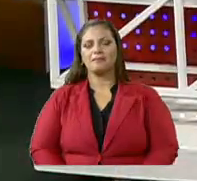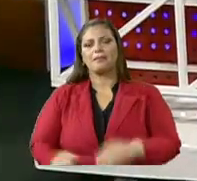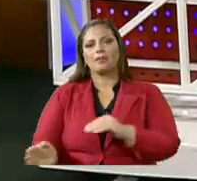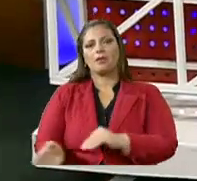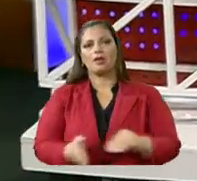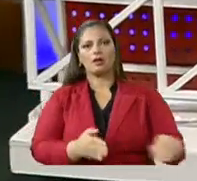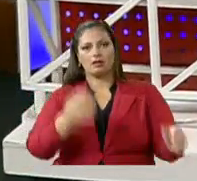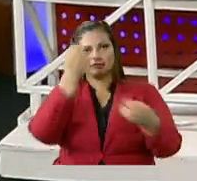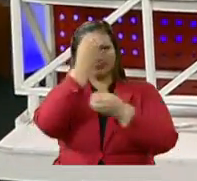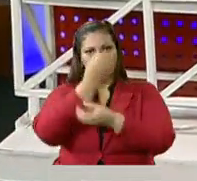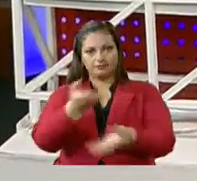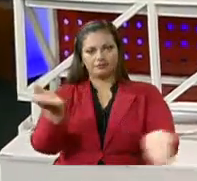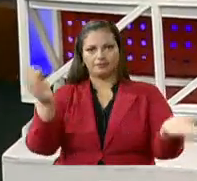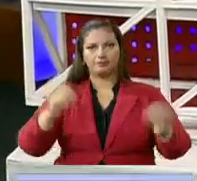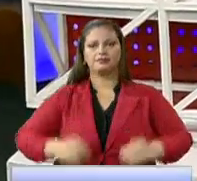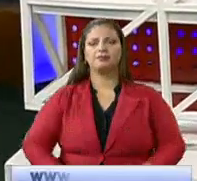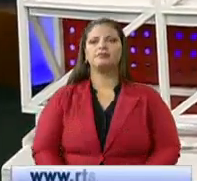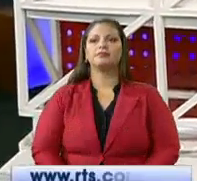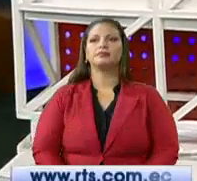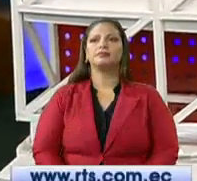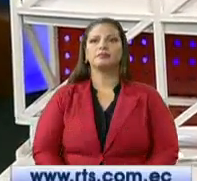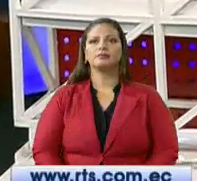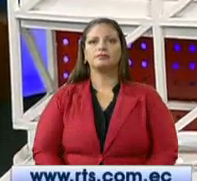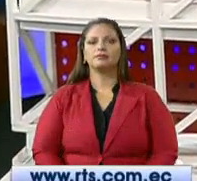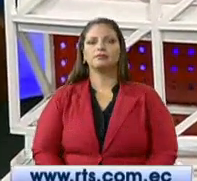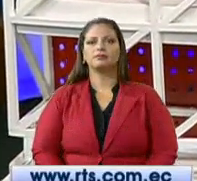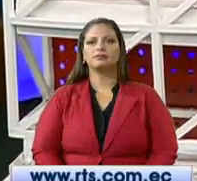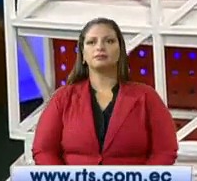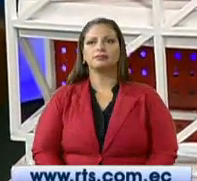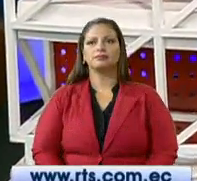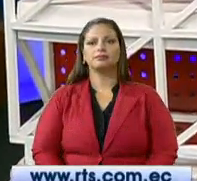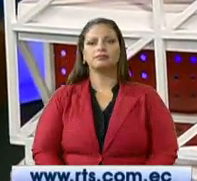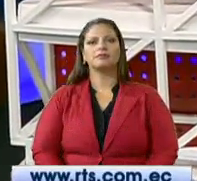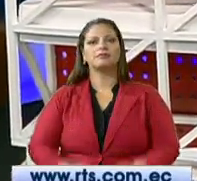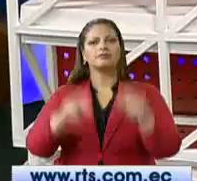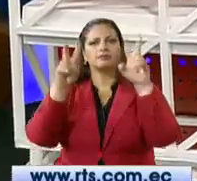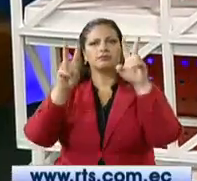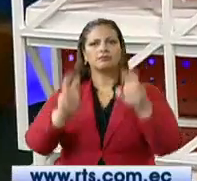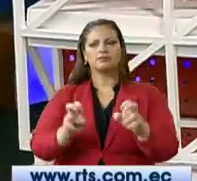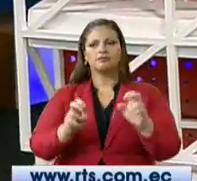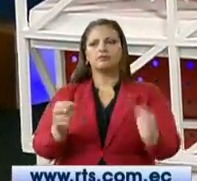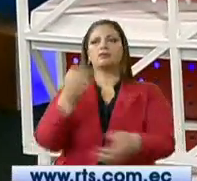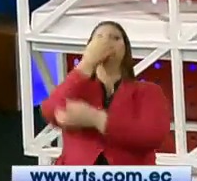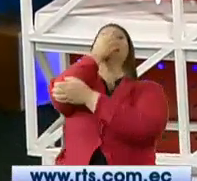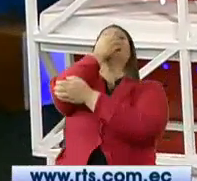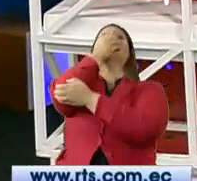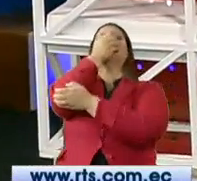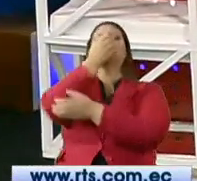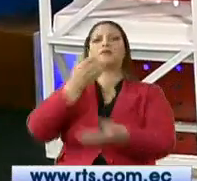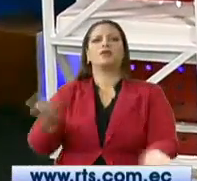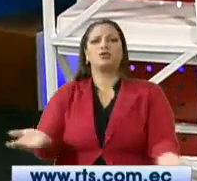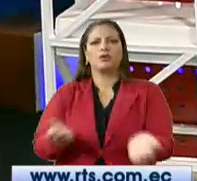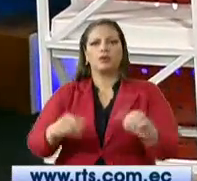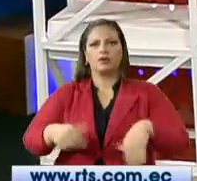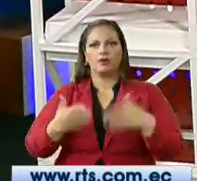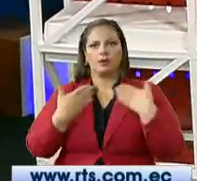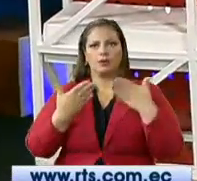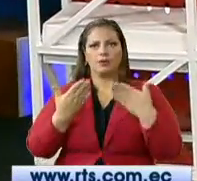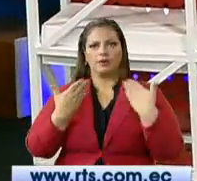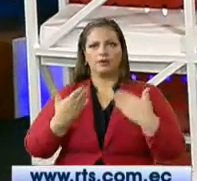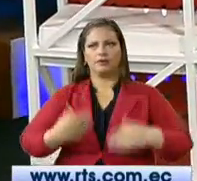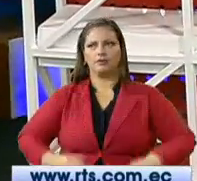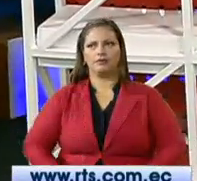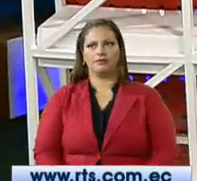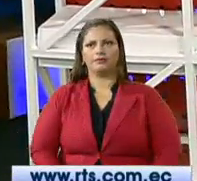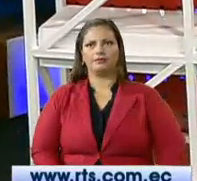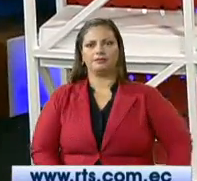Bueno, vamos con otra. Se registra un nuevo caso de secuestro extorsivo aquí en Guayaquil. En esta ocasión, una de